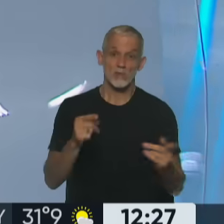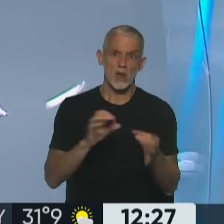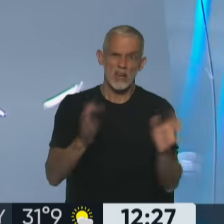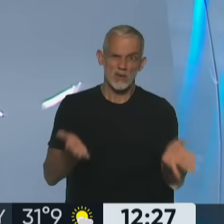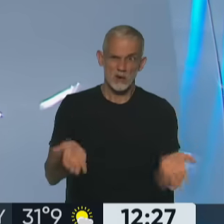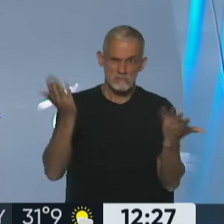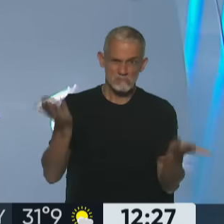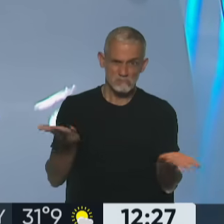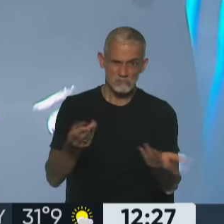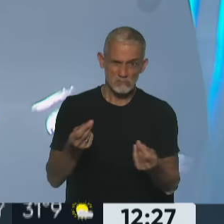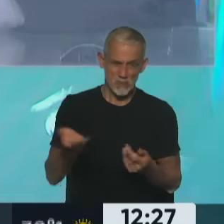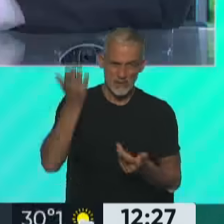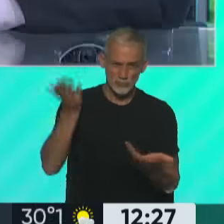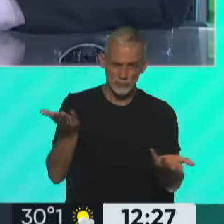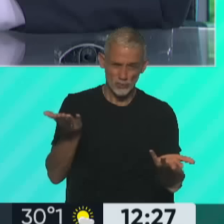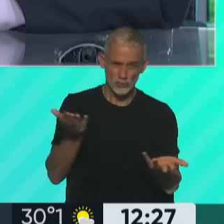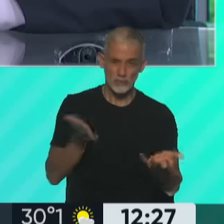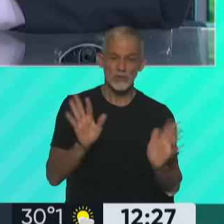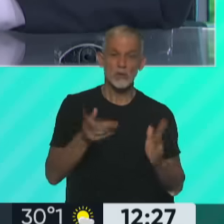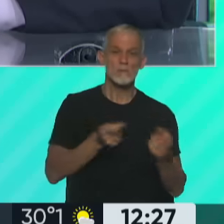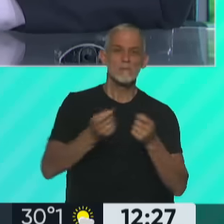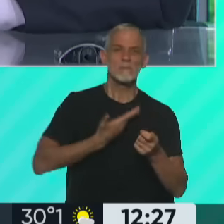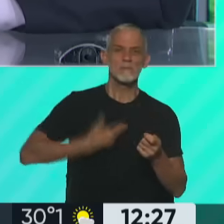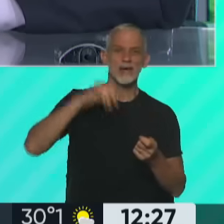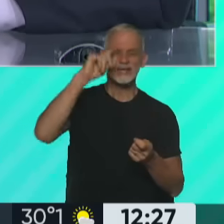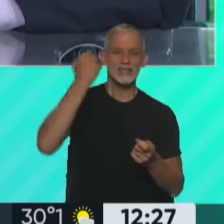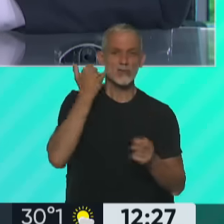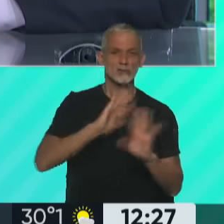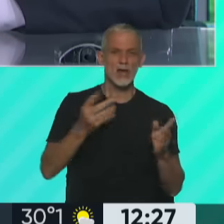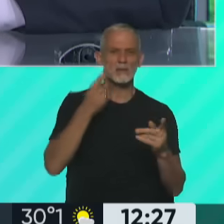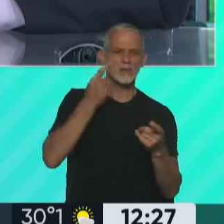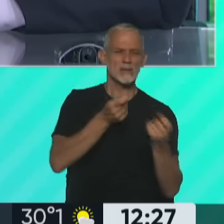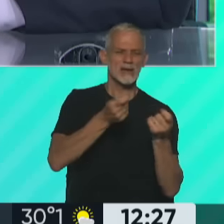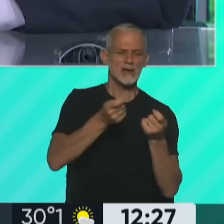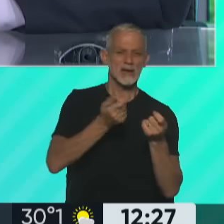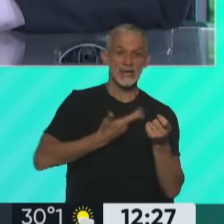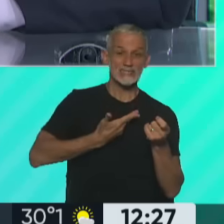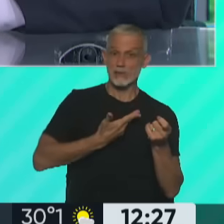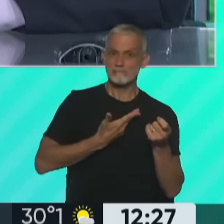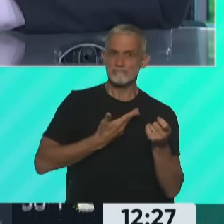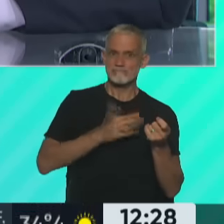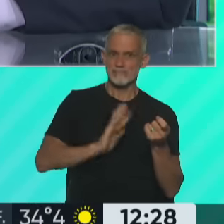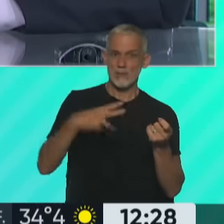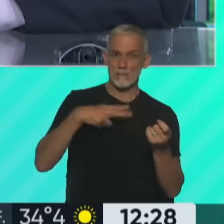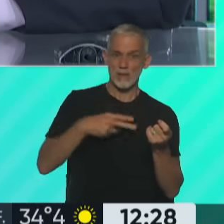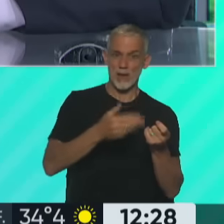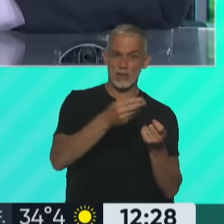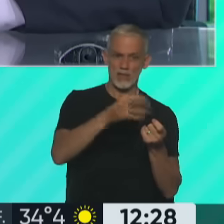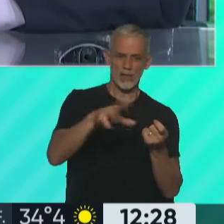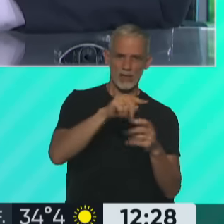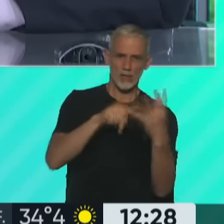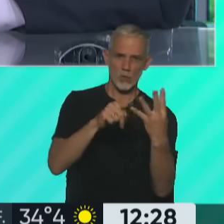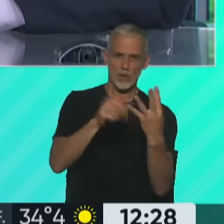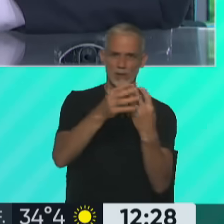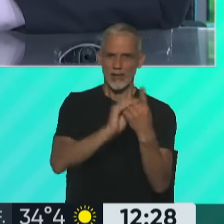este sentido, Vero, que el tema de la pérdida de control o por lo menos de participación del Estado a través de una empresa, en este